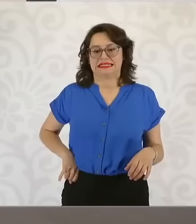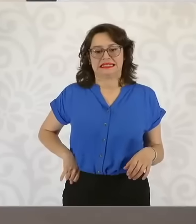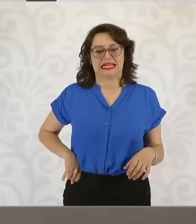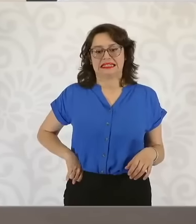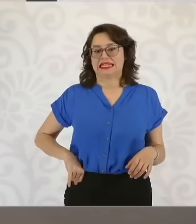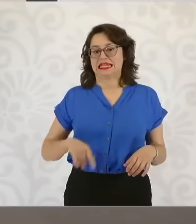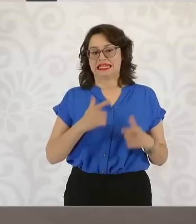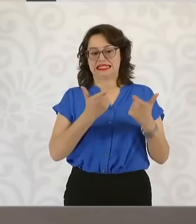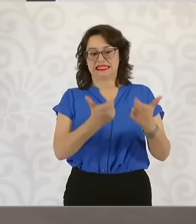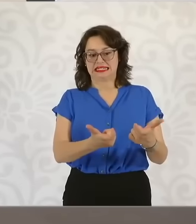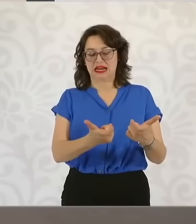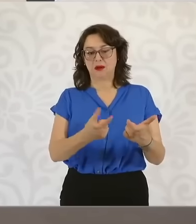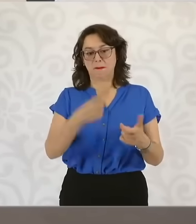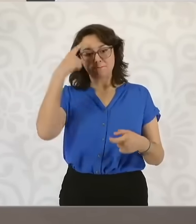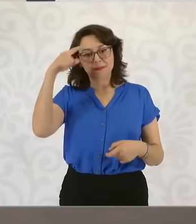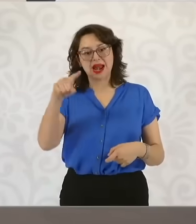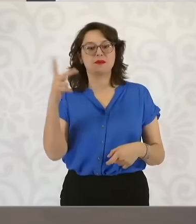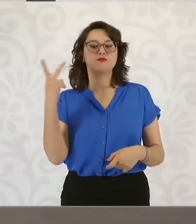fue a dar a campañas políticas.